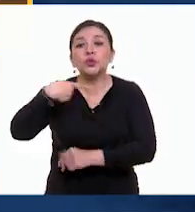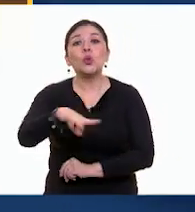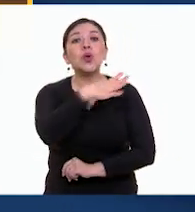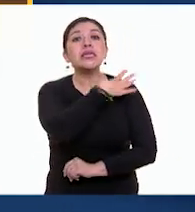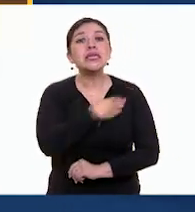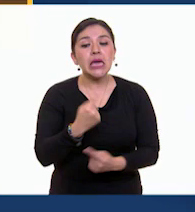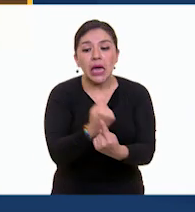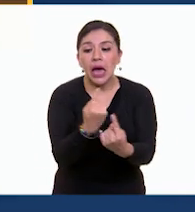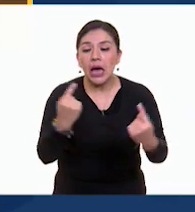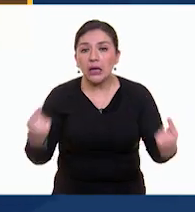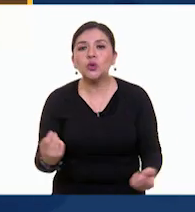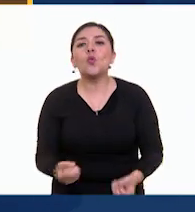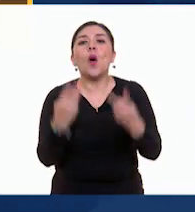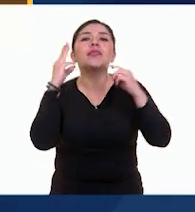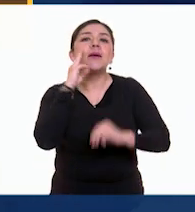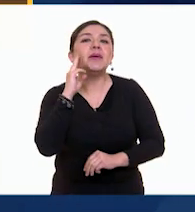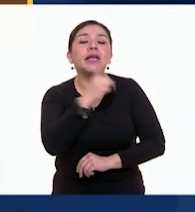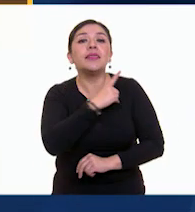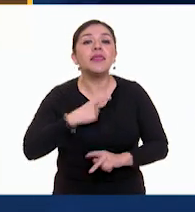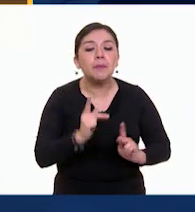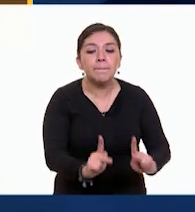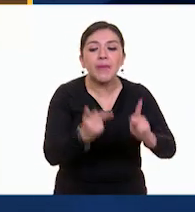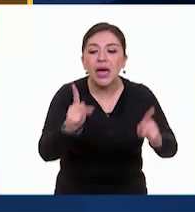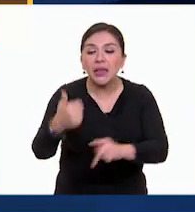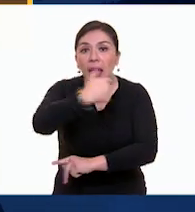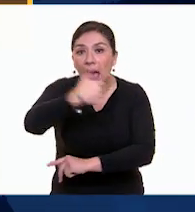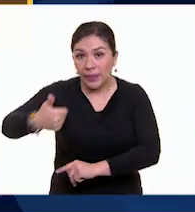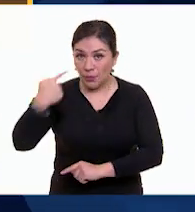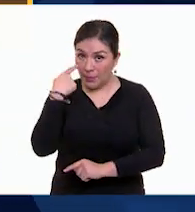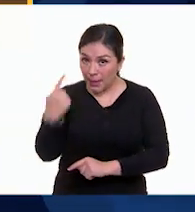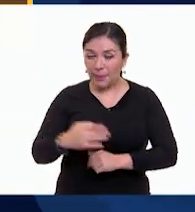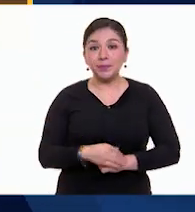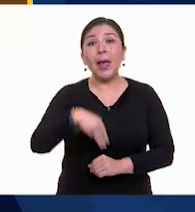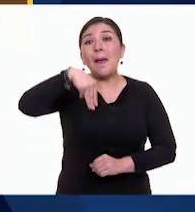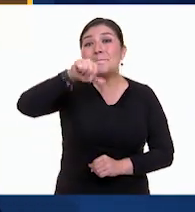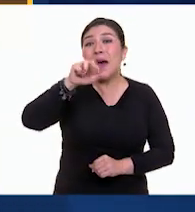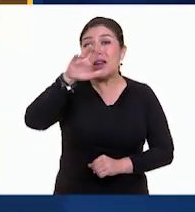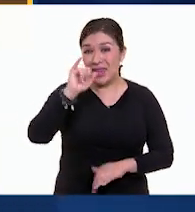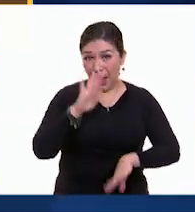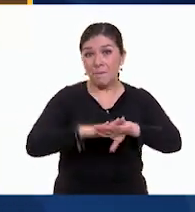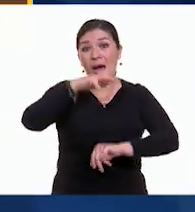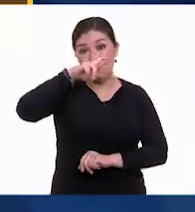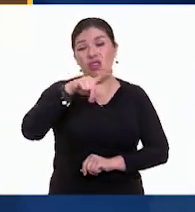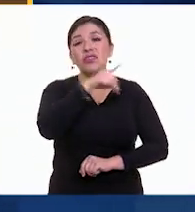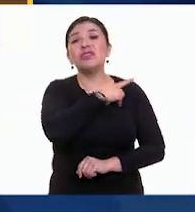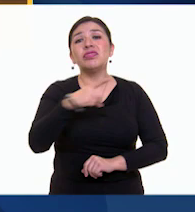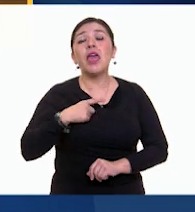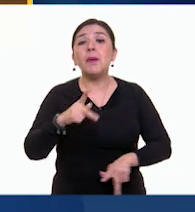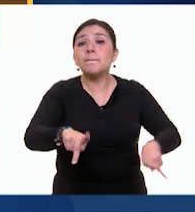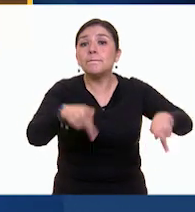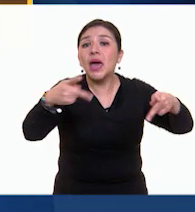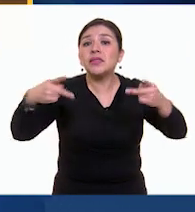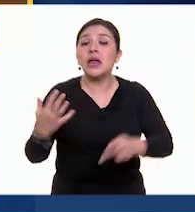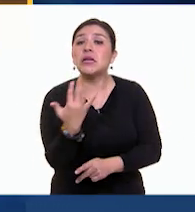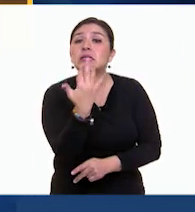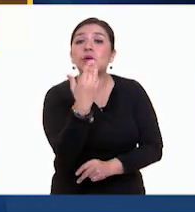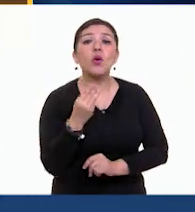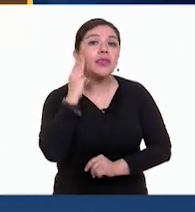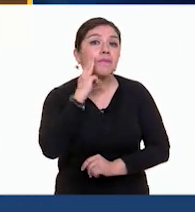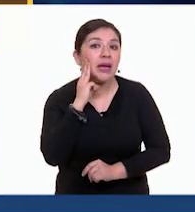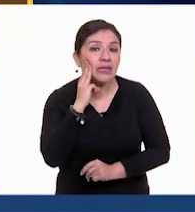hijas la cantidad de manzanas que debían vender. Mira, María, la mayor, debía vender 50